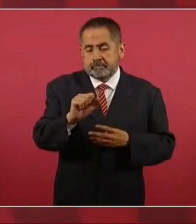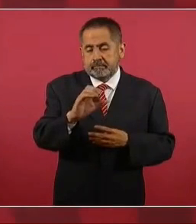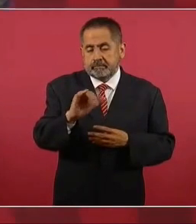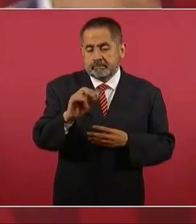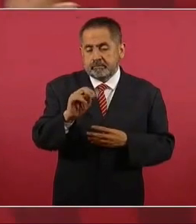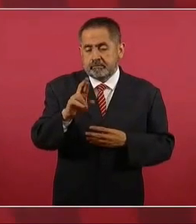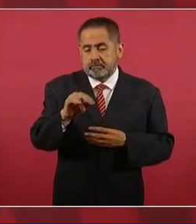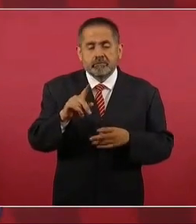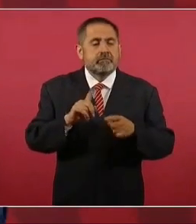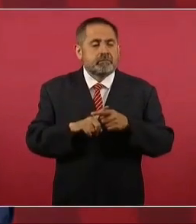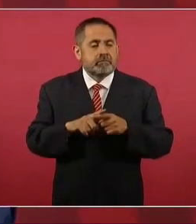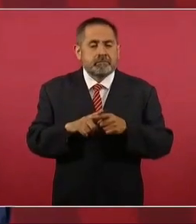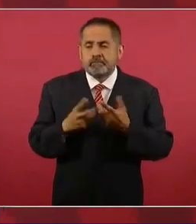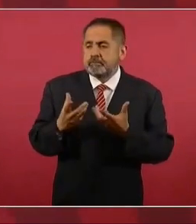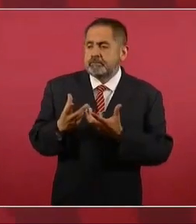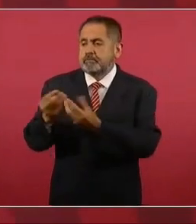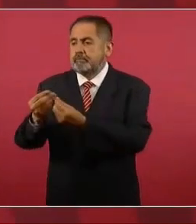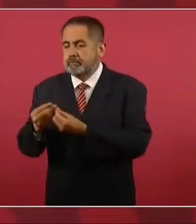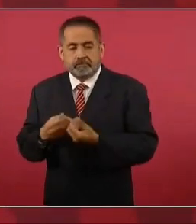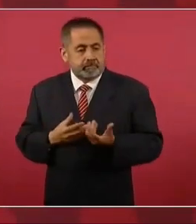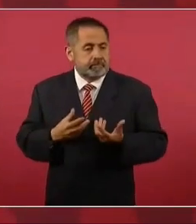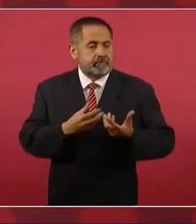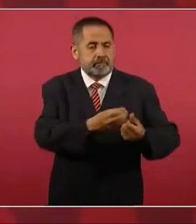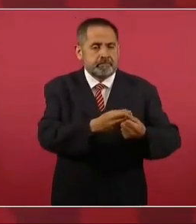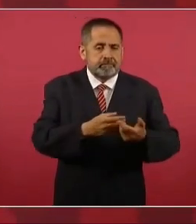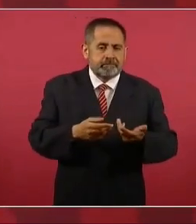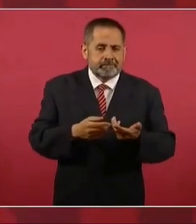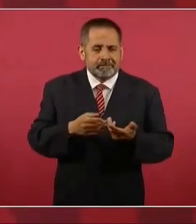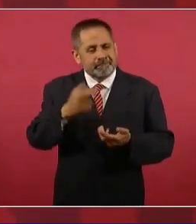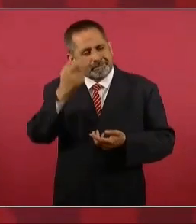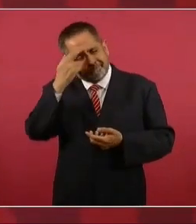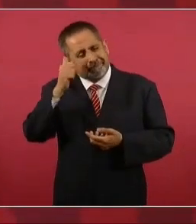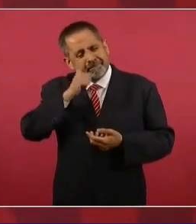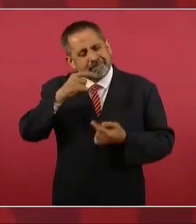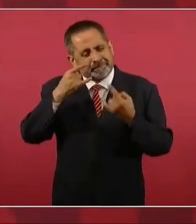Los reformistas liberales, los reaccionarios conservadores.